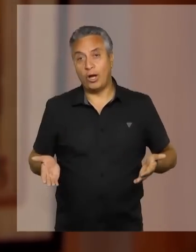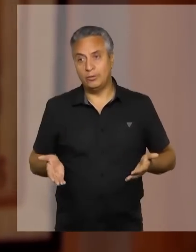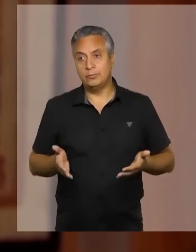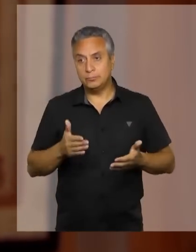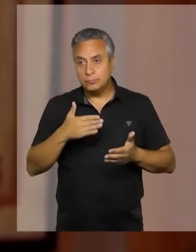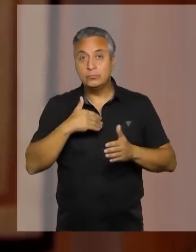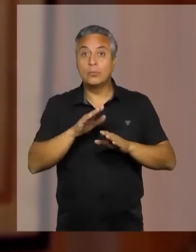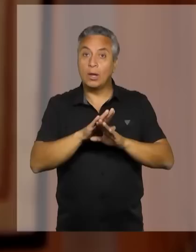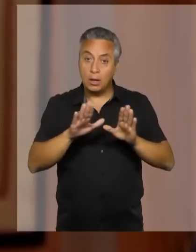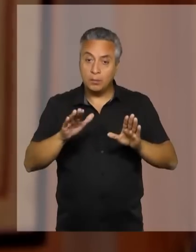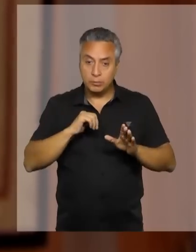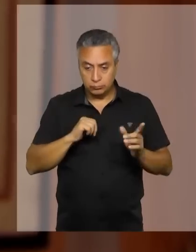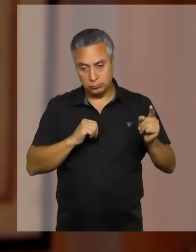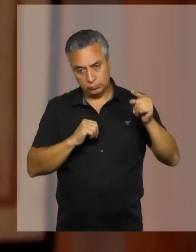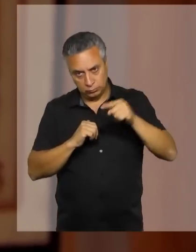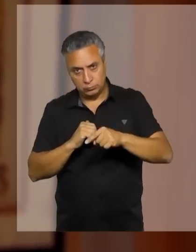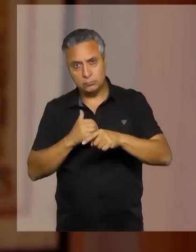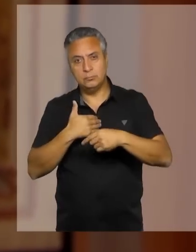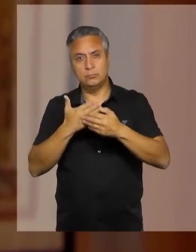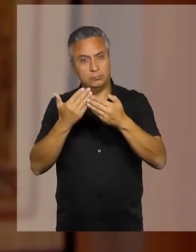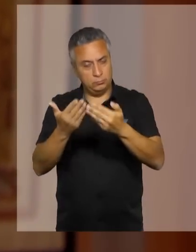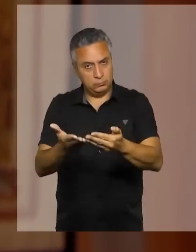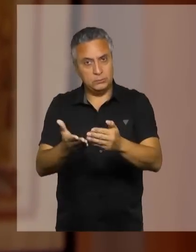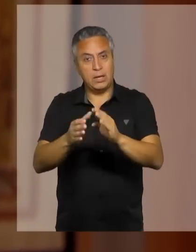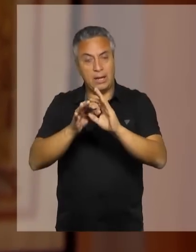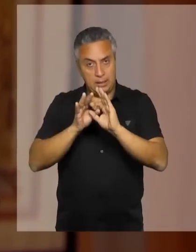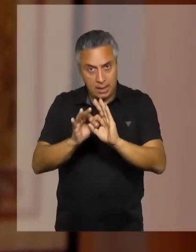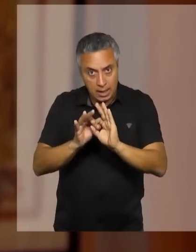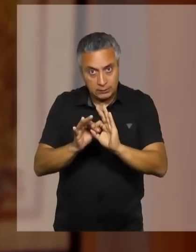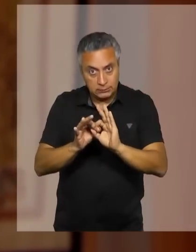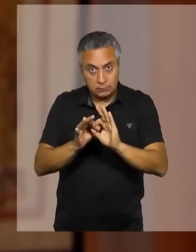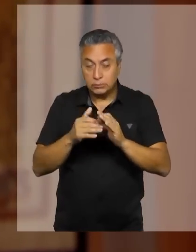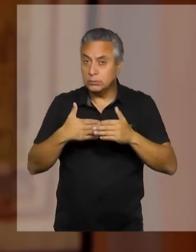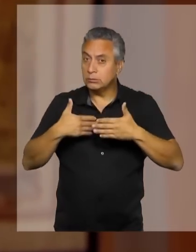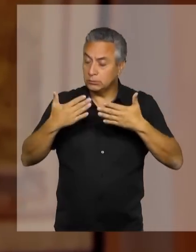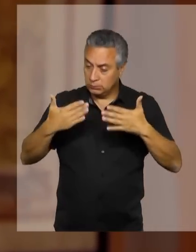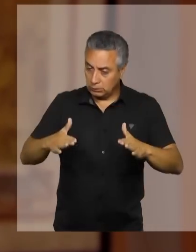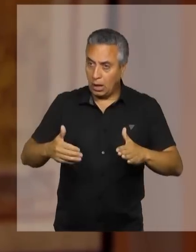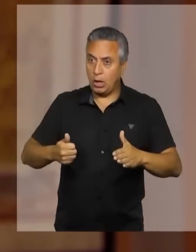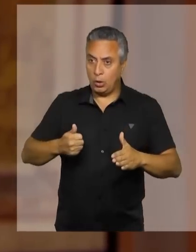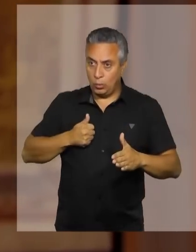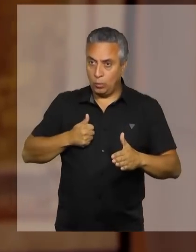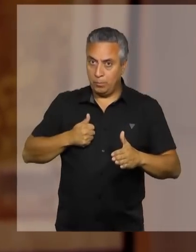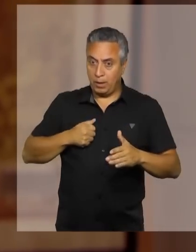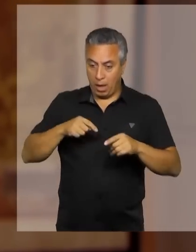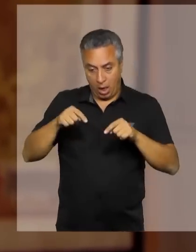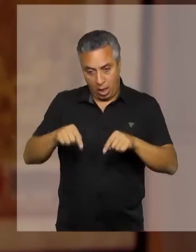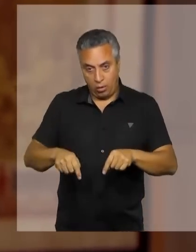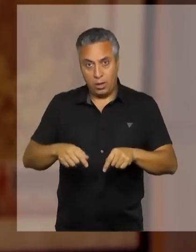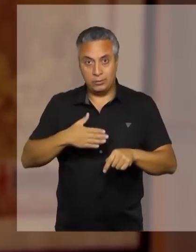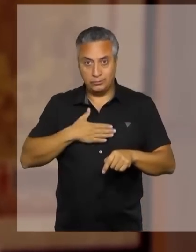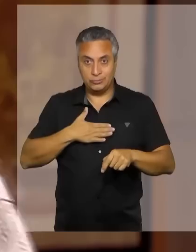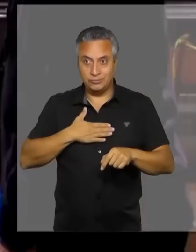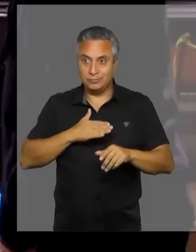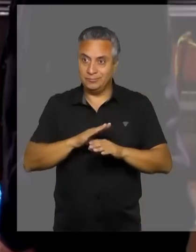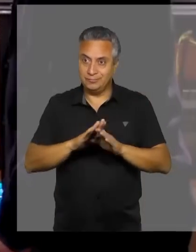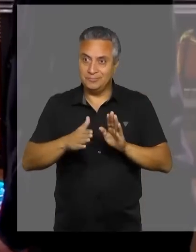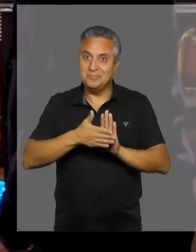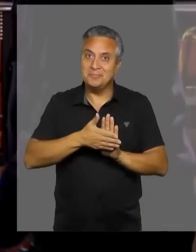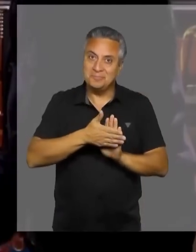simplemente yo venía a darte las gracias. ya cumplí con hacerlo. Ahora yo mejor me